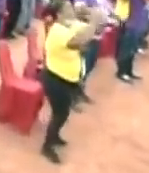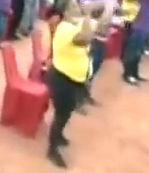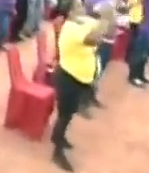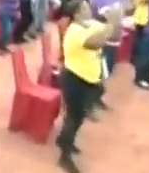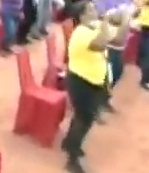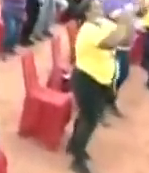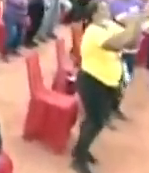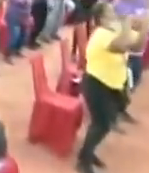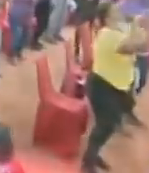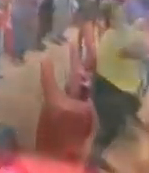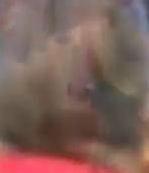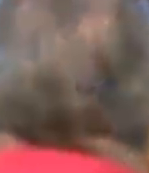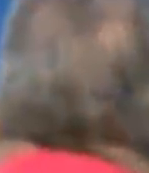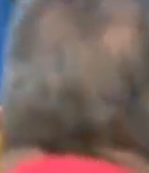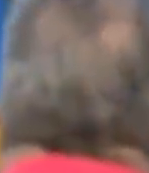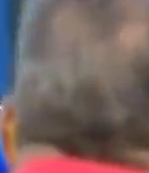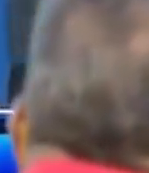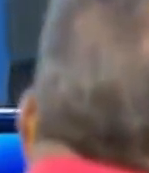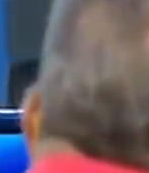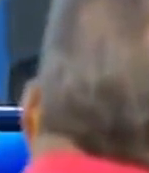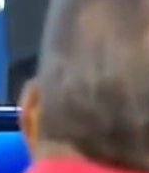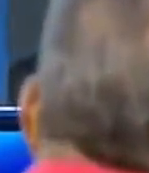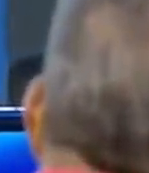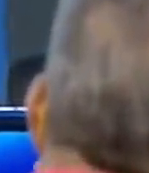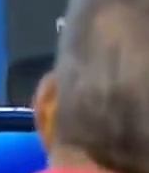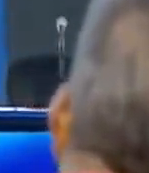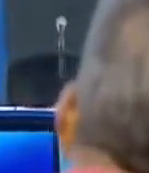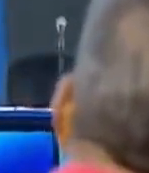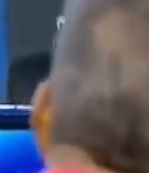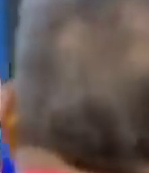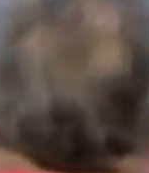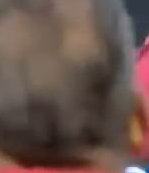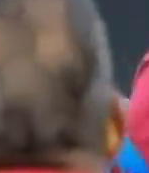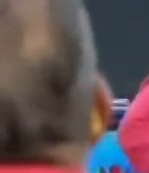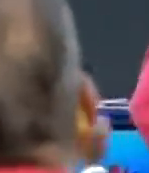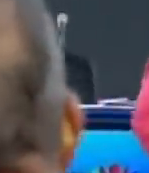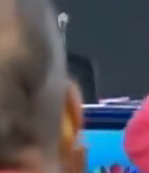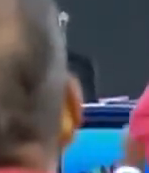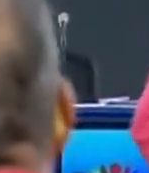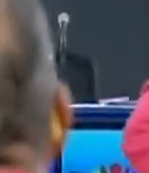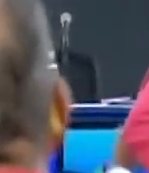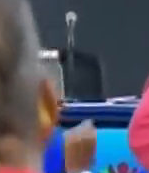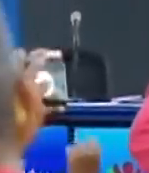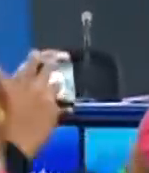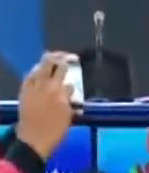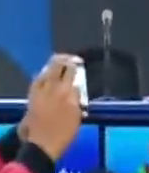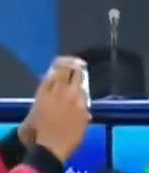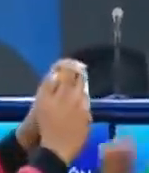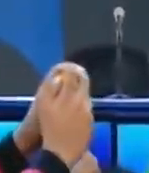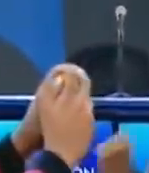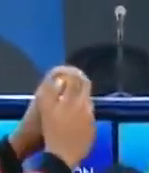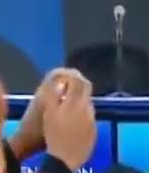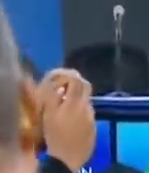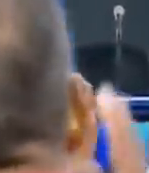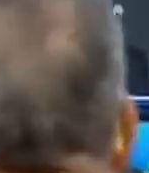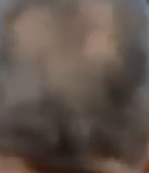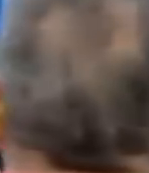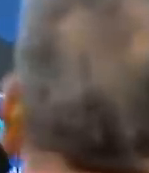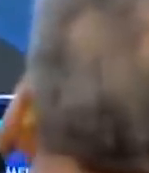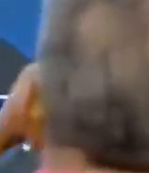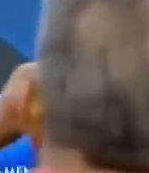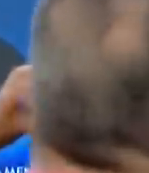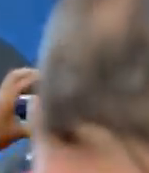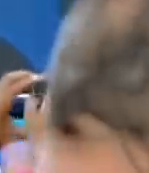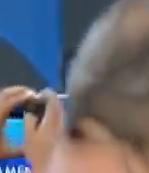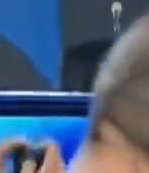todo el estadio Jorge Luis García Carneiro saludando al poder popular, que lo recibe con alegría, con